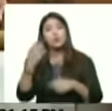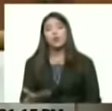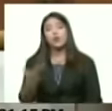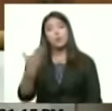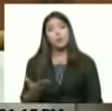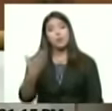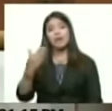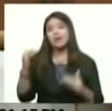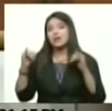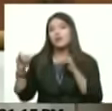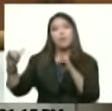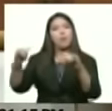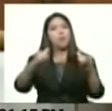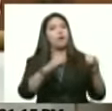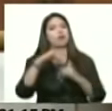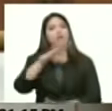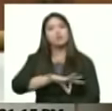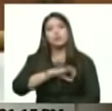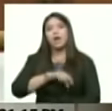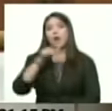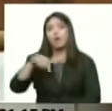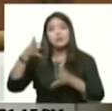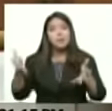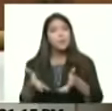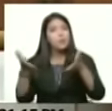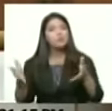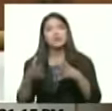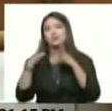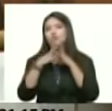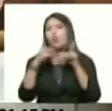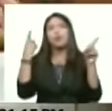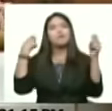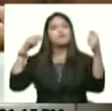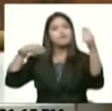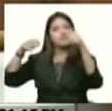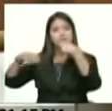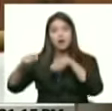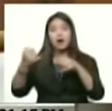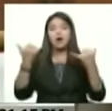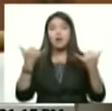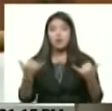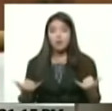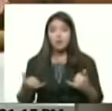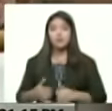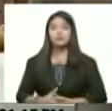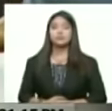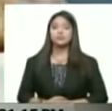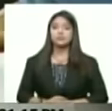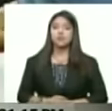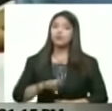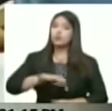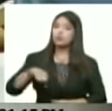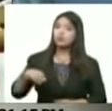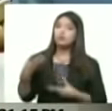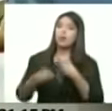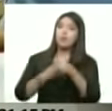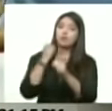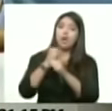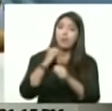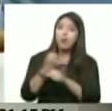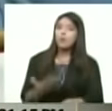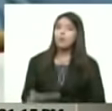y equidad social. Estamos impulsando todo el tema de las exportaciones, y en este momento hemos venido realizando un trabajo